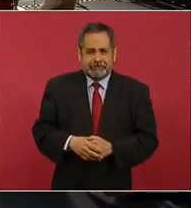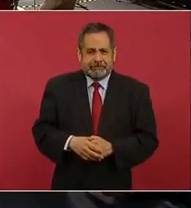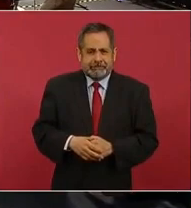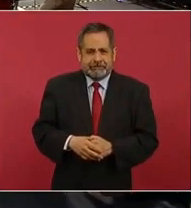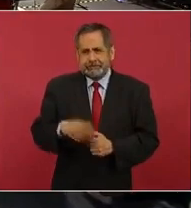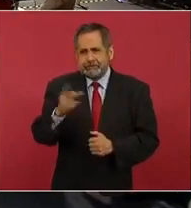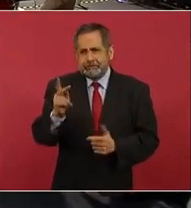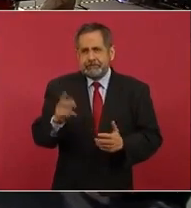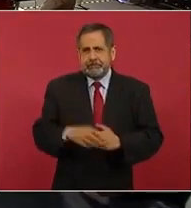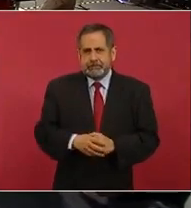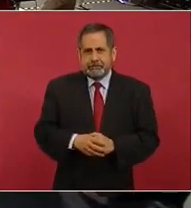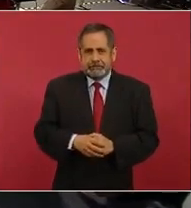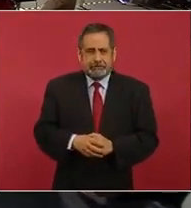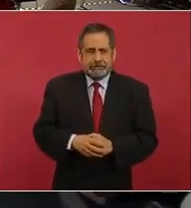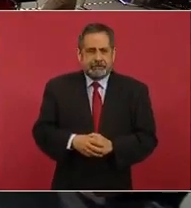Pero